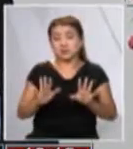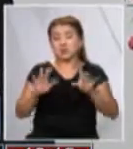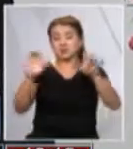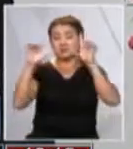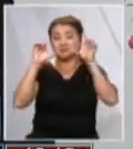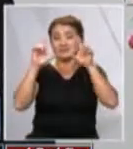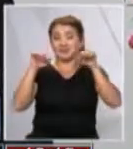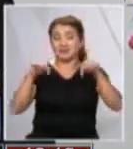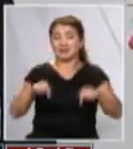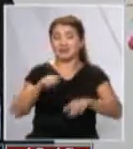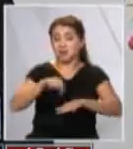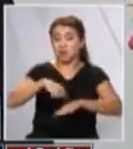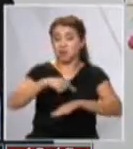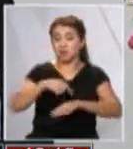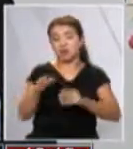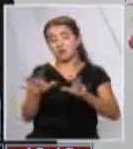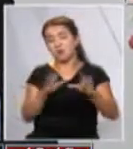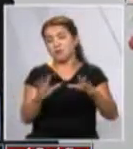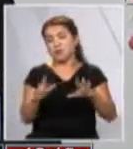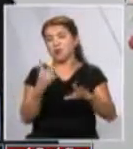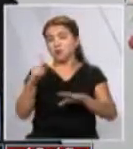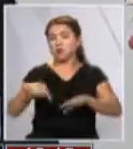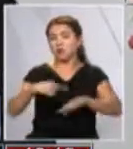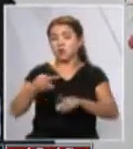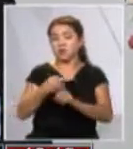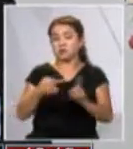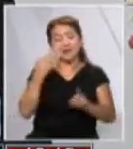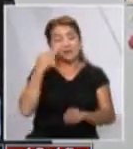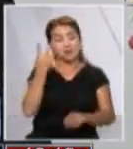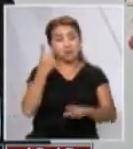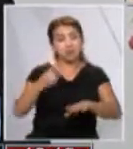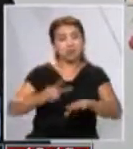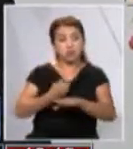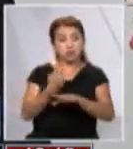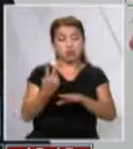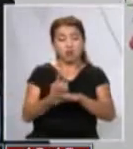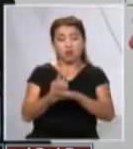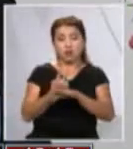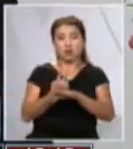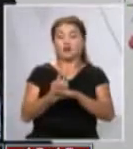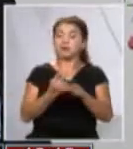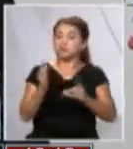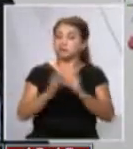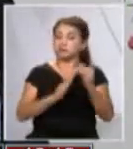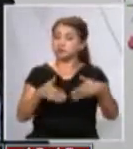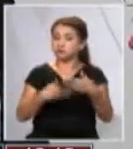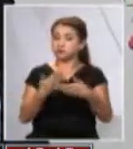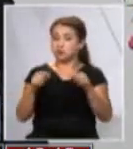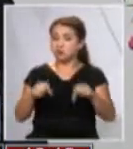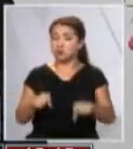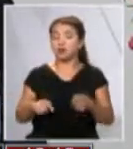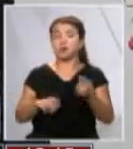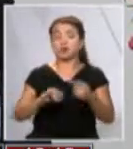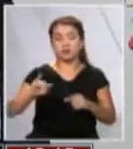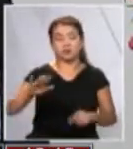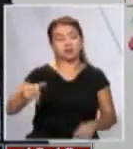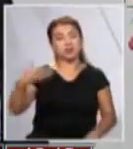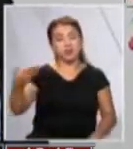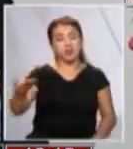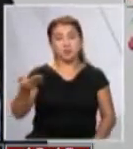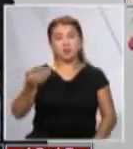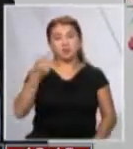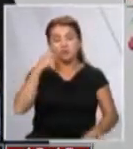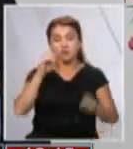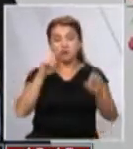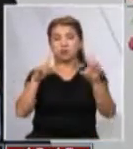protagoniza durante estas horas, que lleva aproximadamente una hora y media, ya casi dos horas de desarrollo. Así que dentro de los próximos minutos vamos a